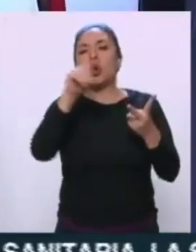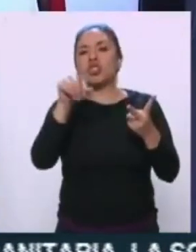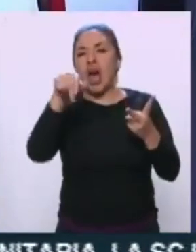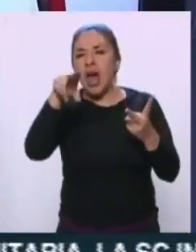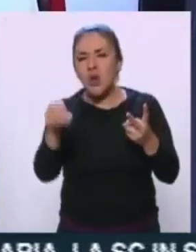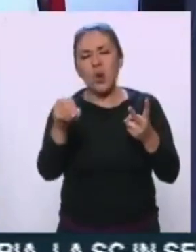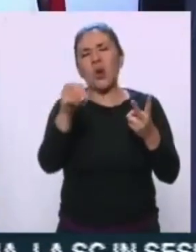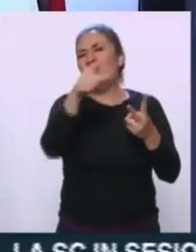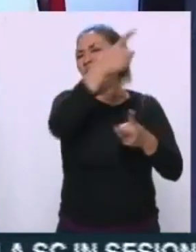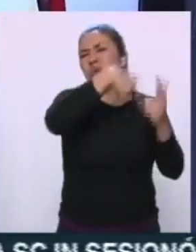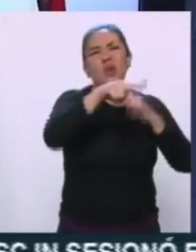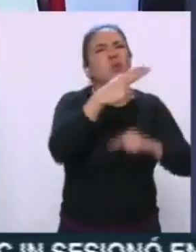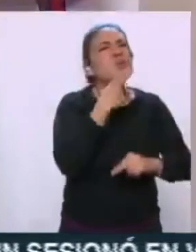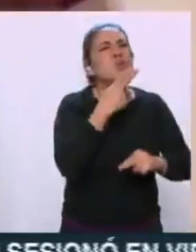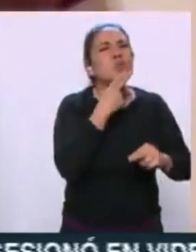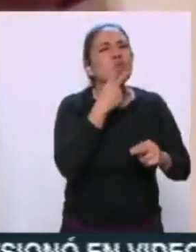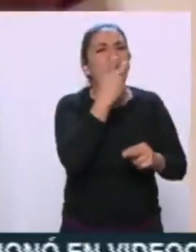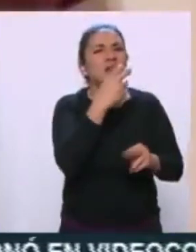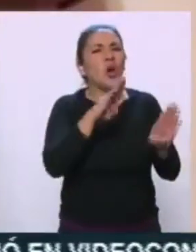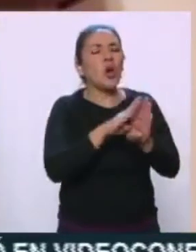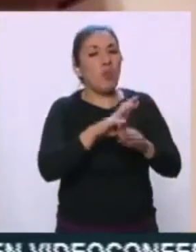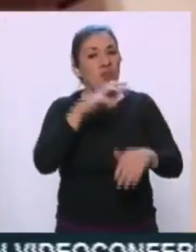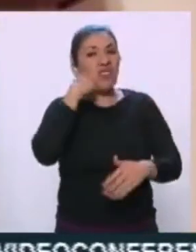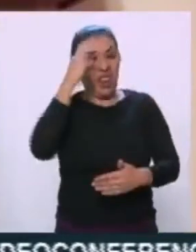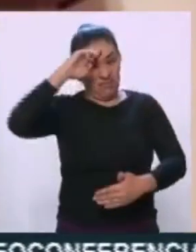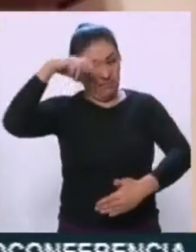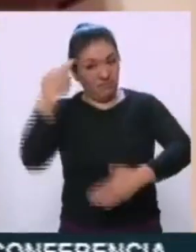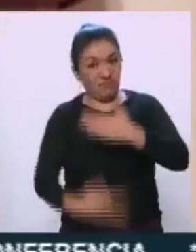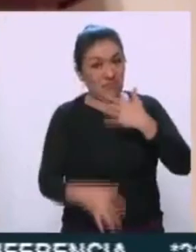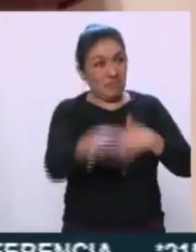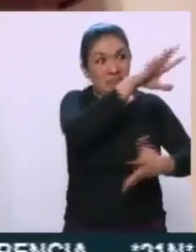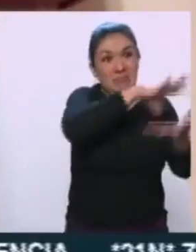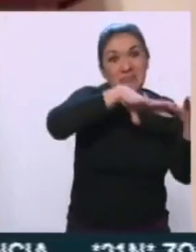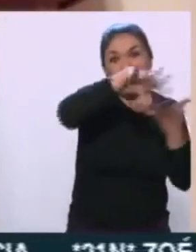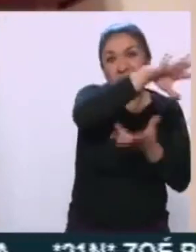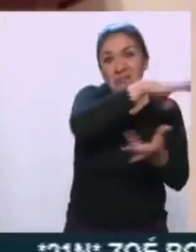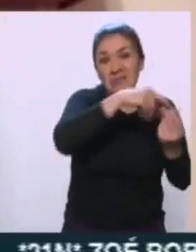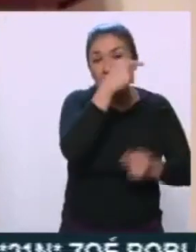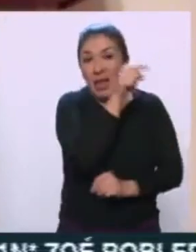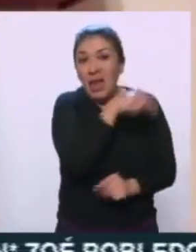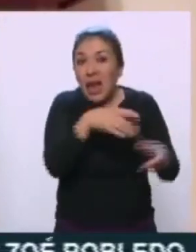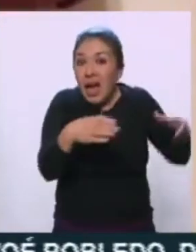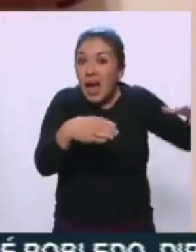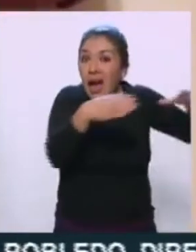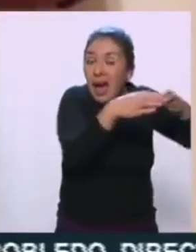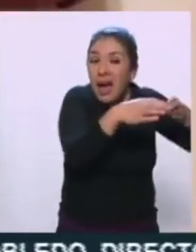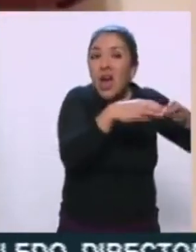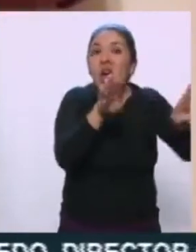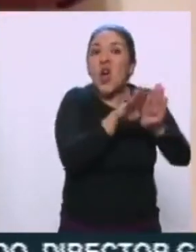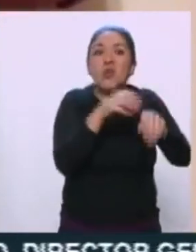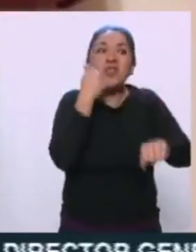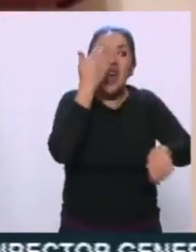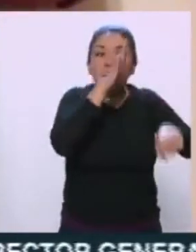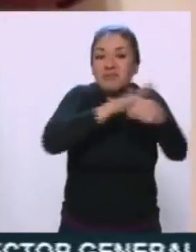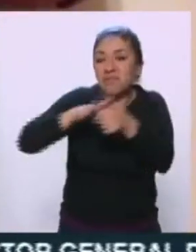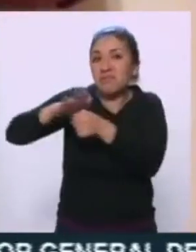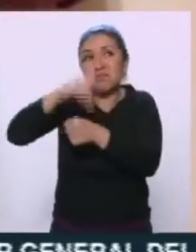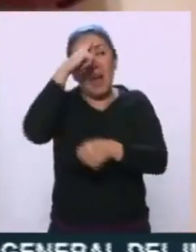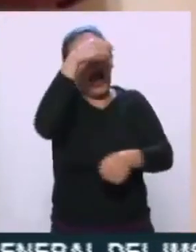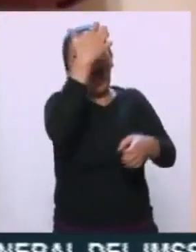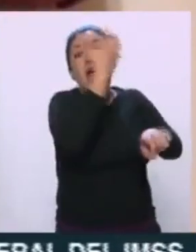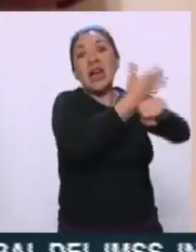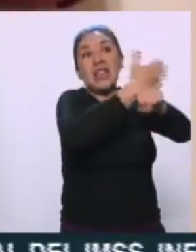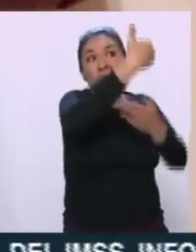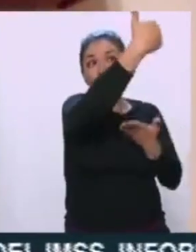todos los que están usando la palabra golpe, que están usando o llamando la intervención de los